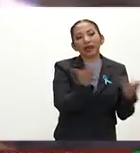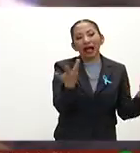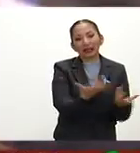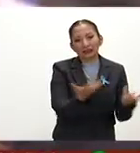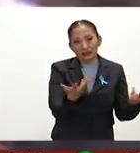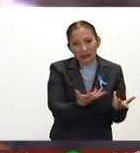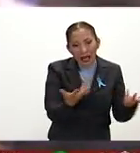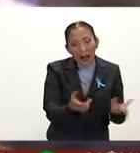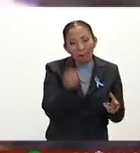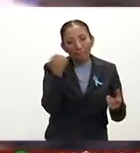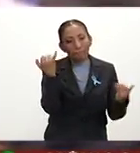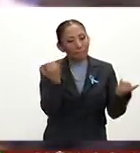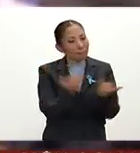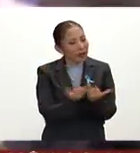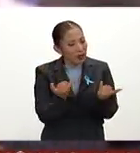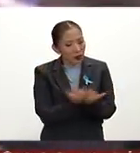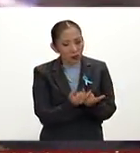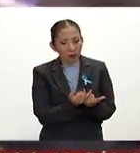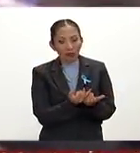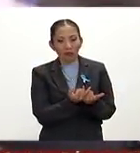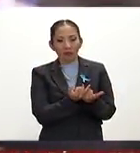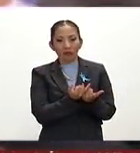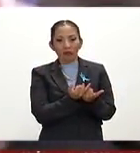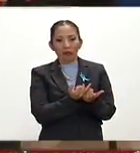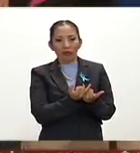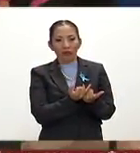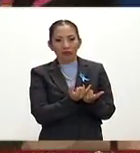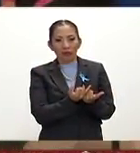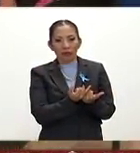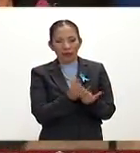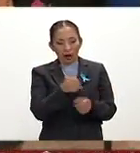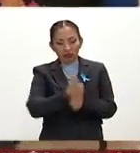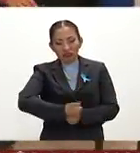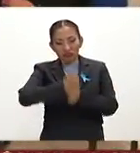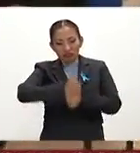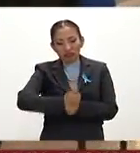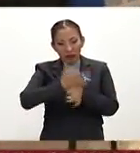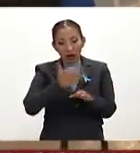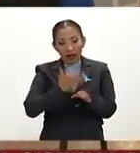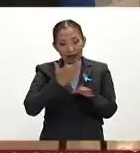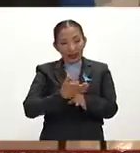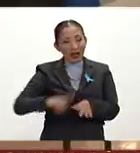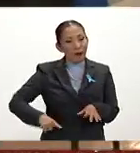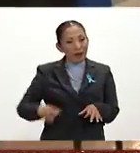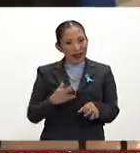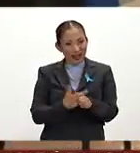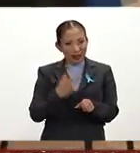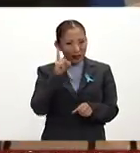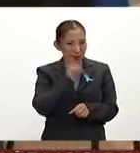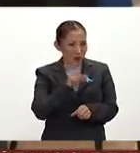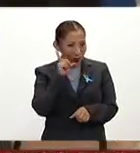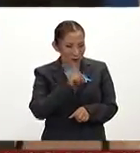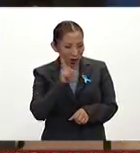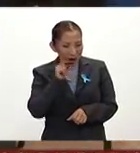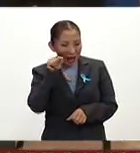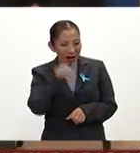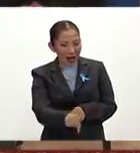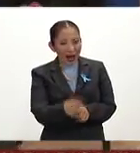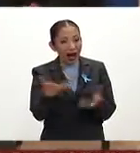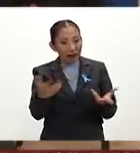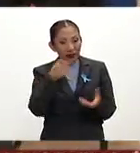generar la misma, fue sufrida por la actual gobernadora, en donde